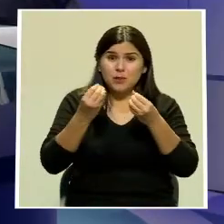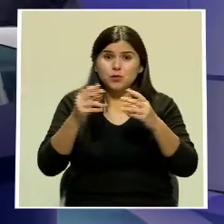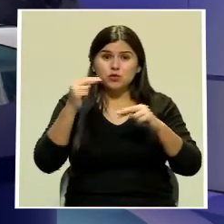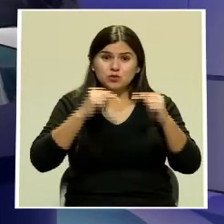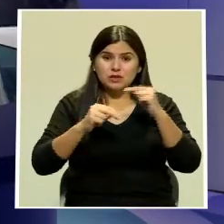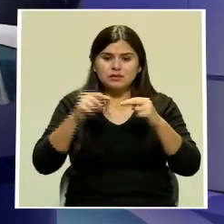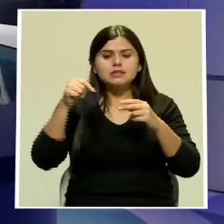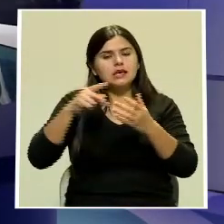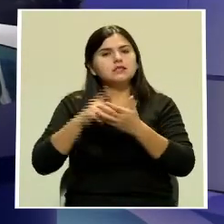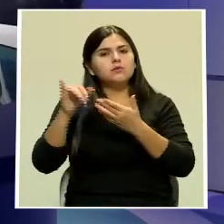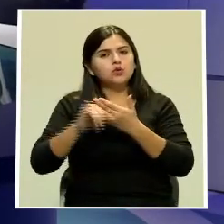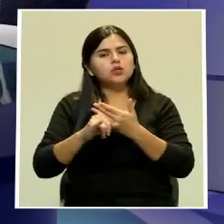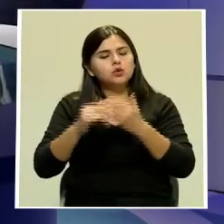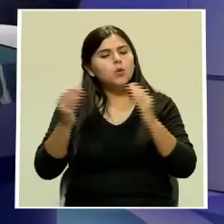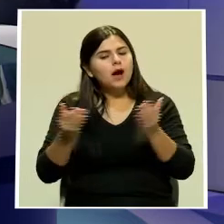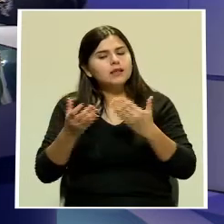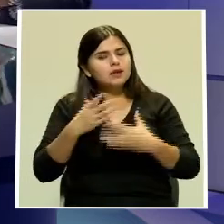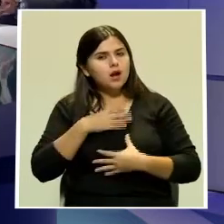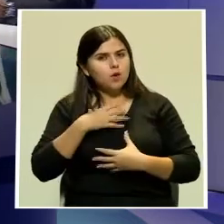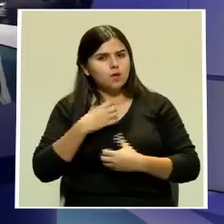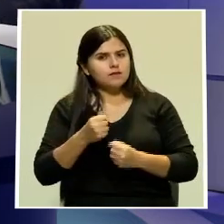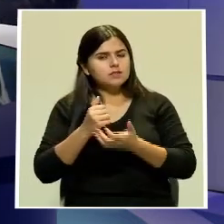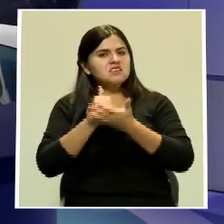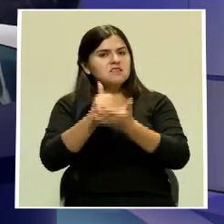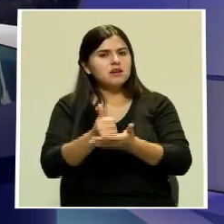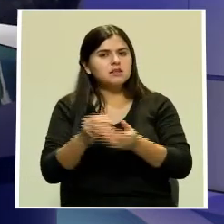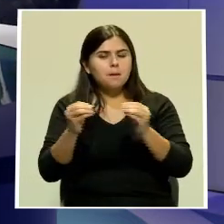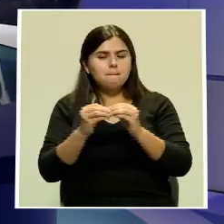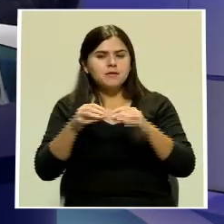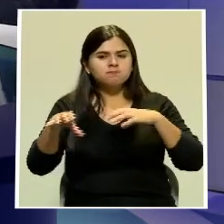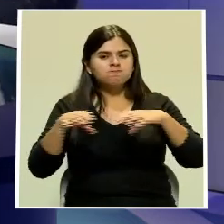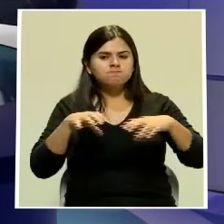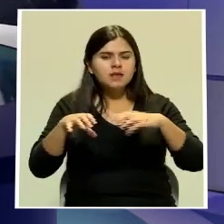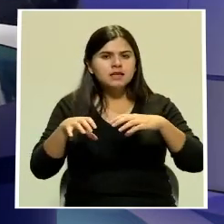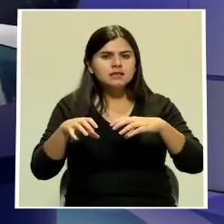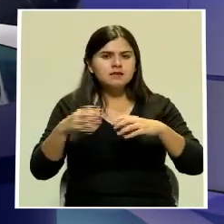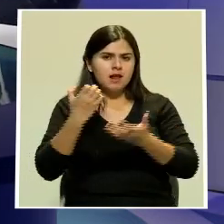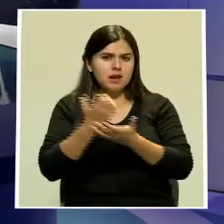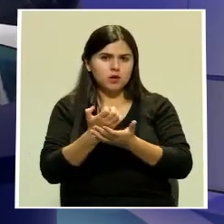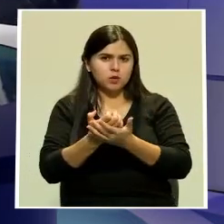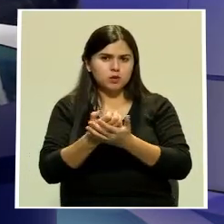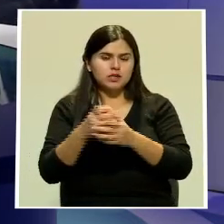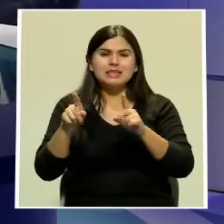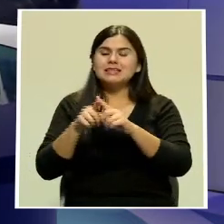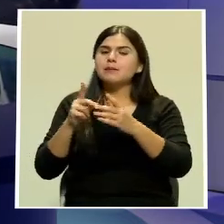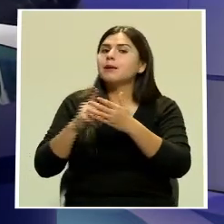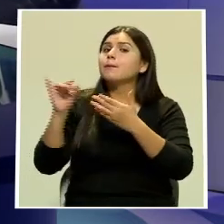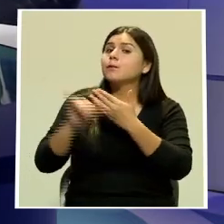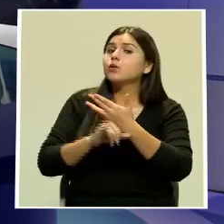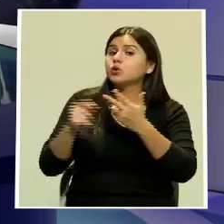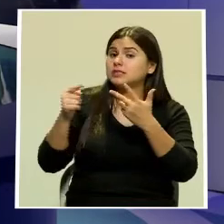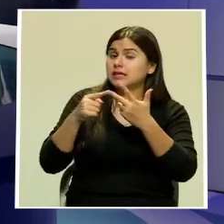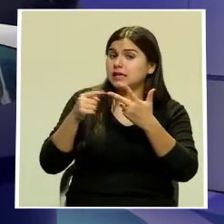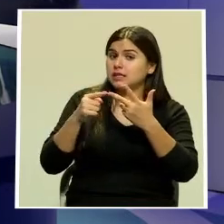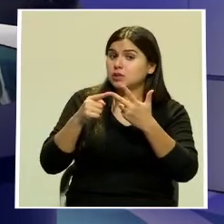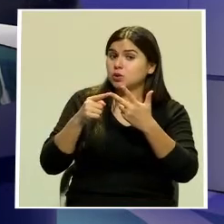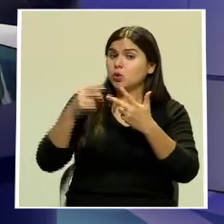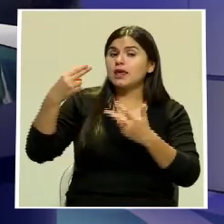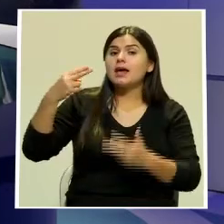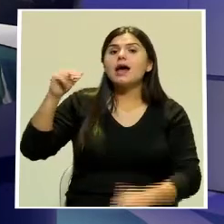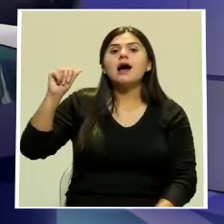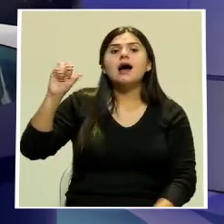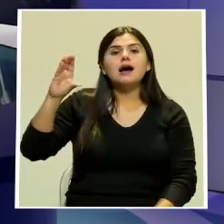y va a ayudar, desde luego, a poder dinamizar más la economía. Y desde luego el tema de Hacienda Digital, lo que conversé anteriormente, son recursos